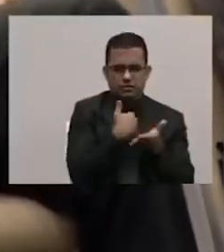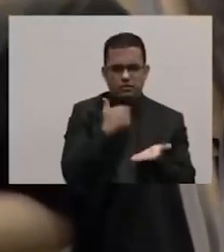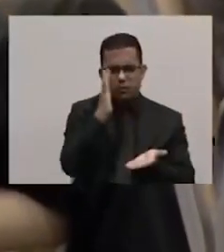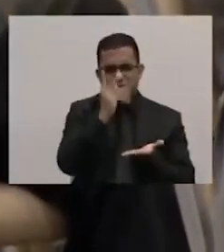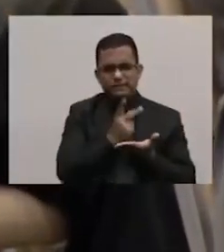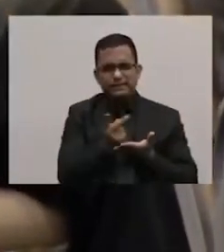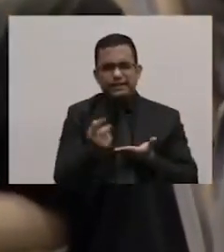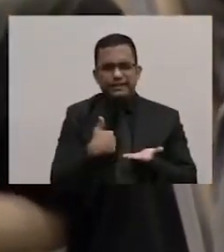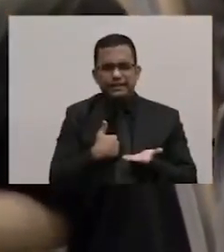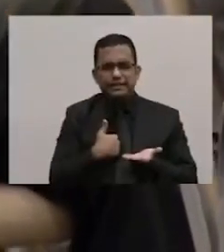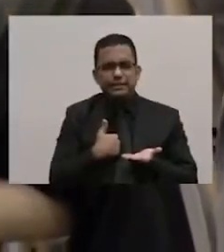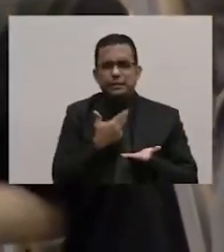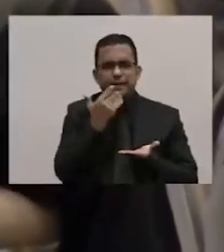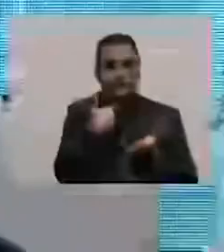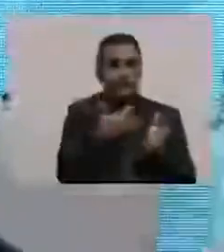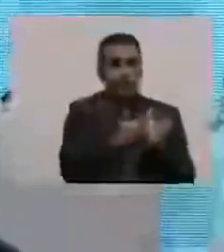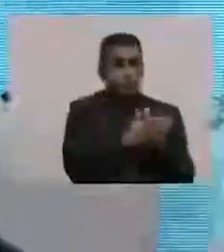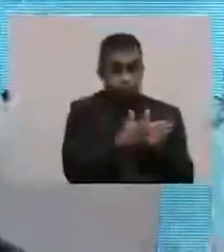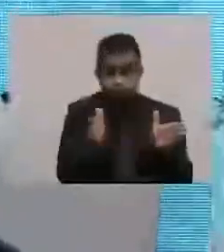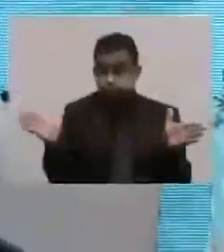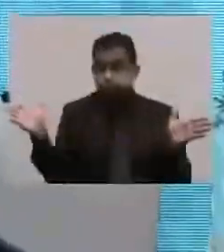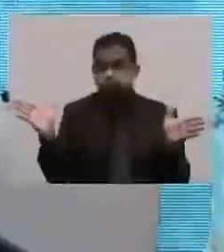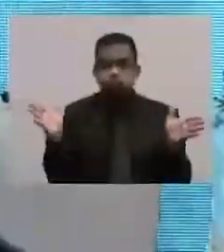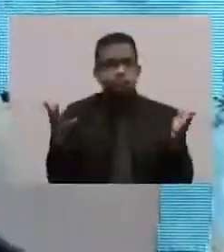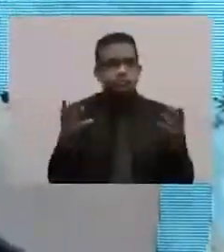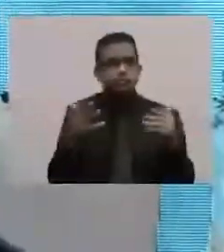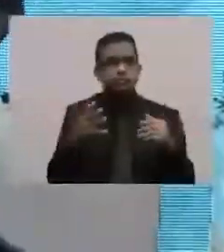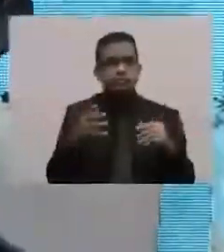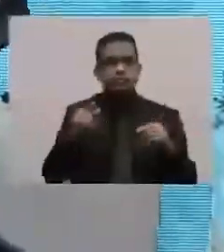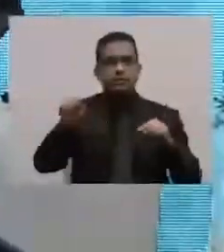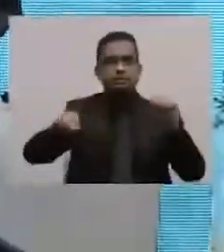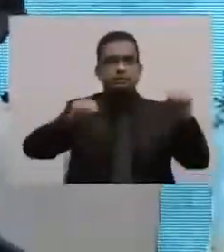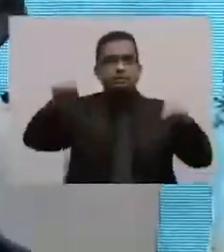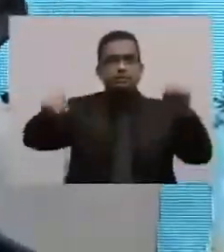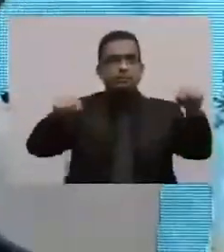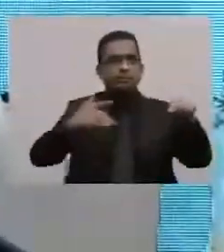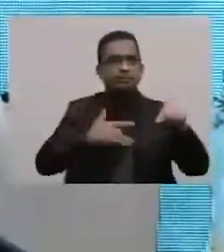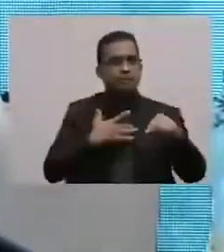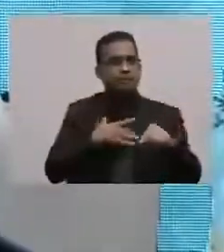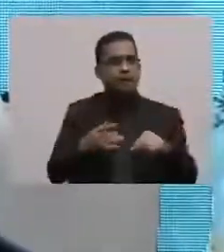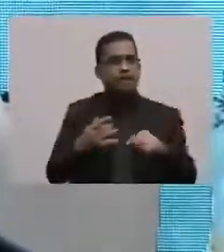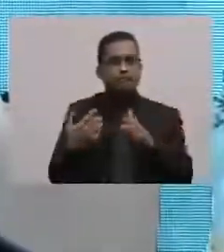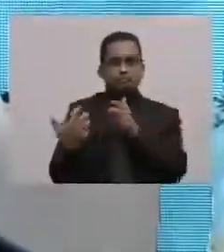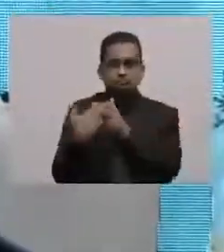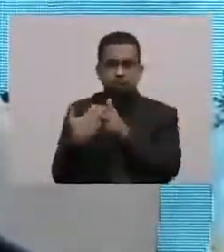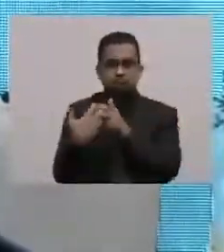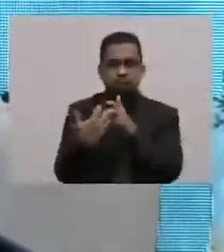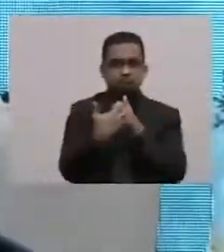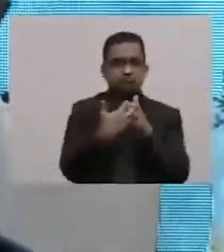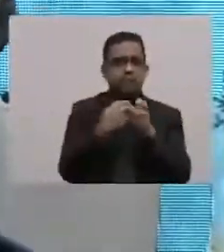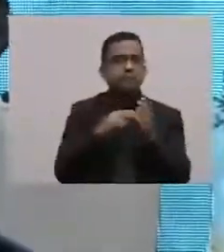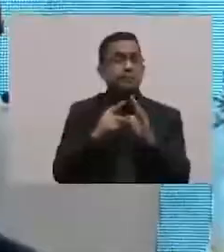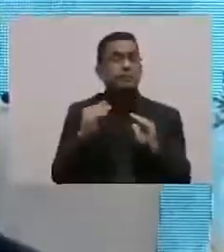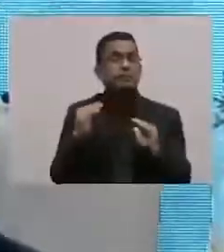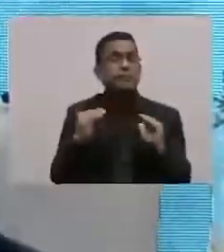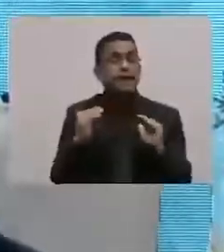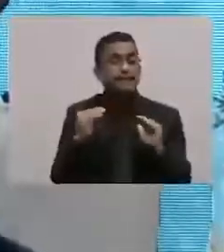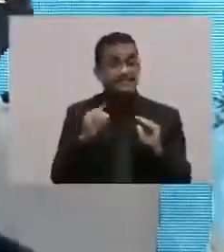me voy a fuñir yo, porque voy a tener un blanco de público más reducido. Entonces, eso es